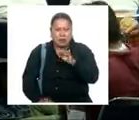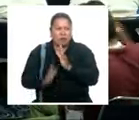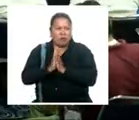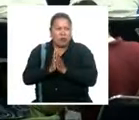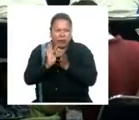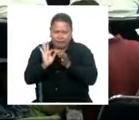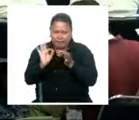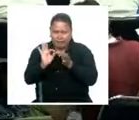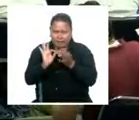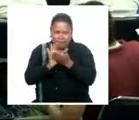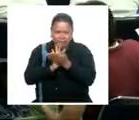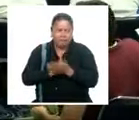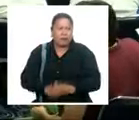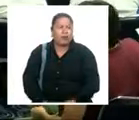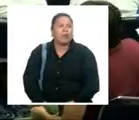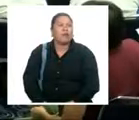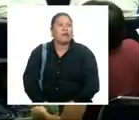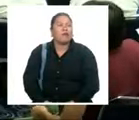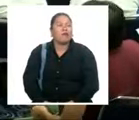coméntale.